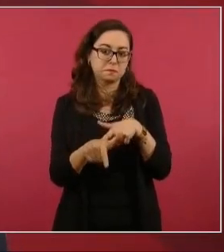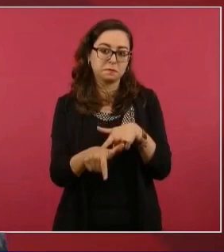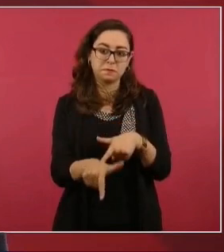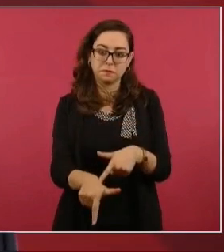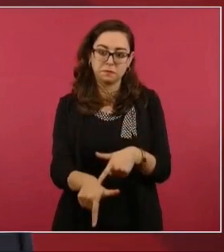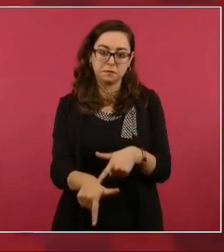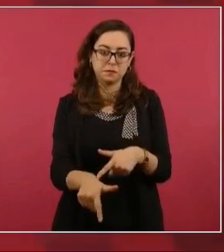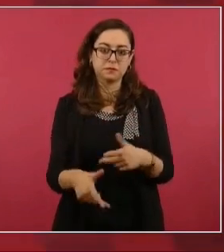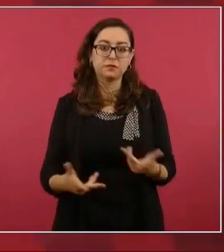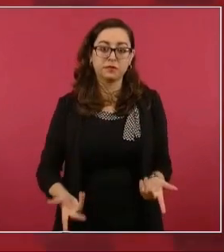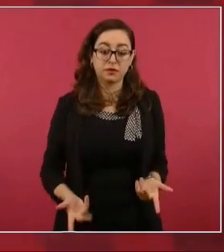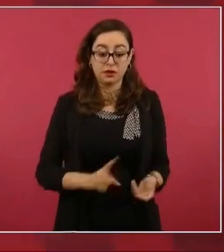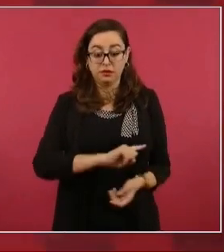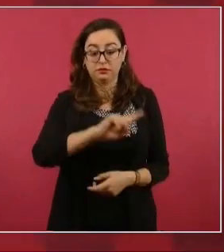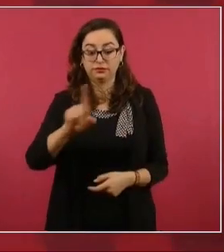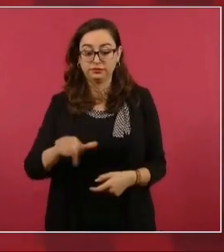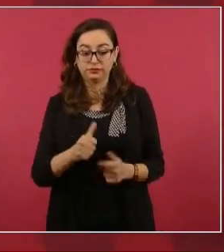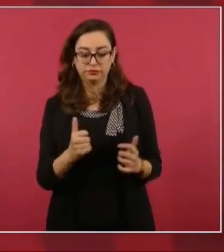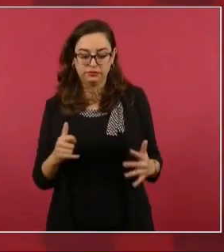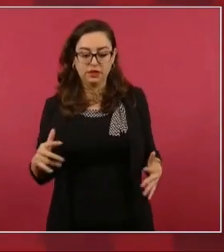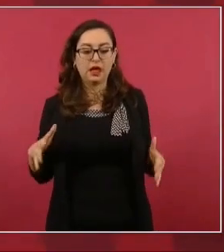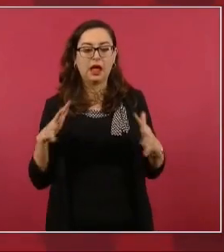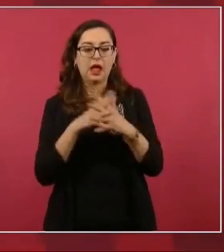La reforma importantísima,